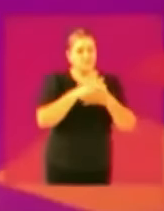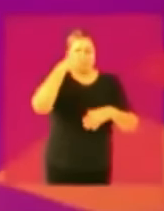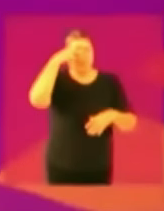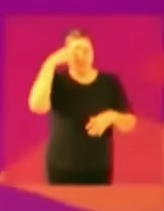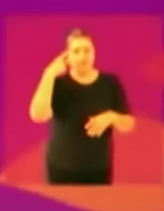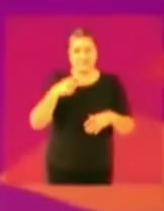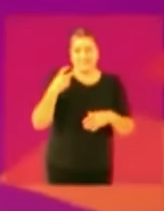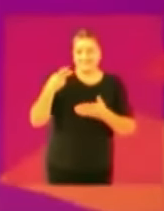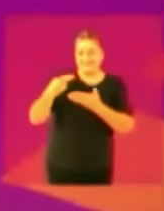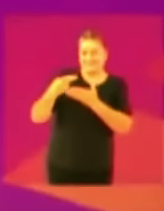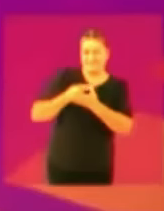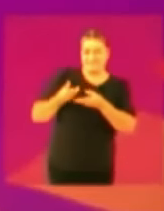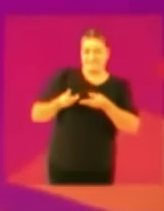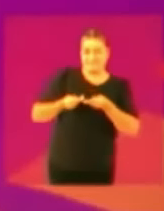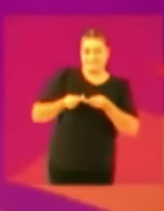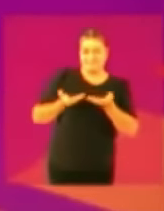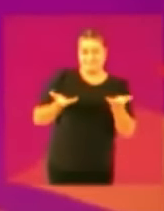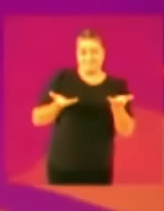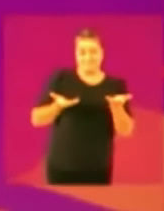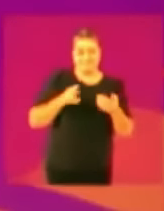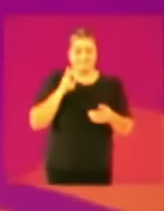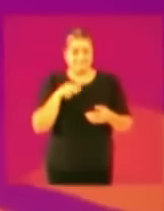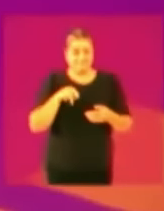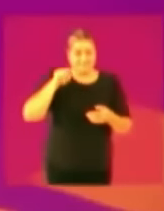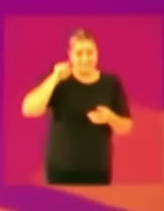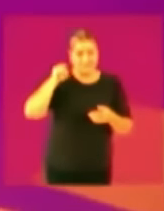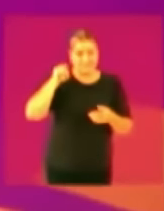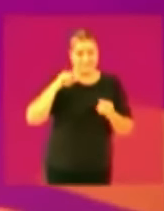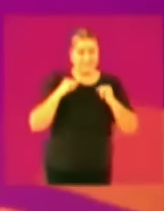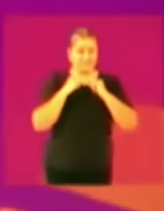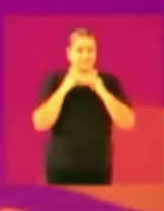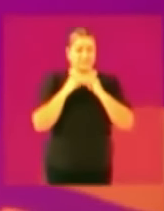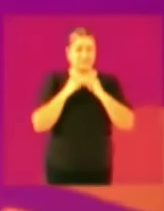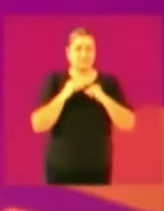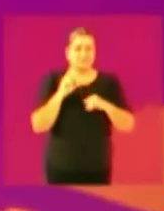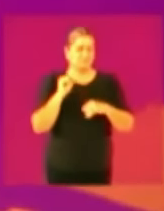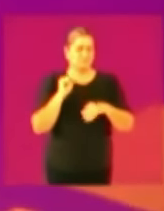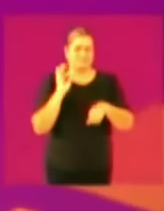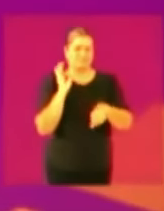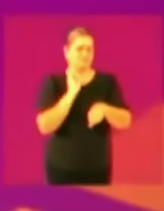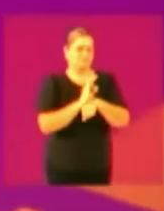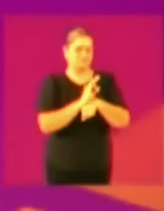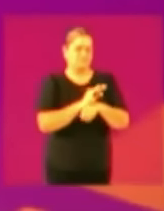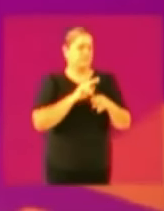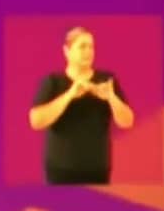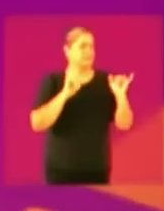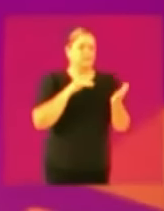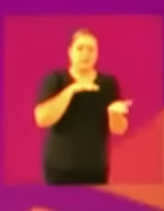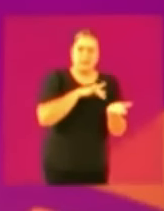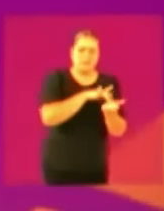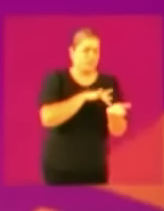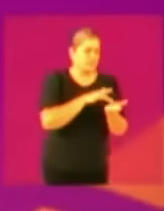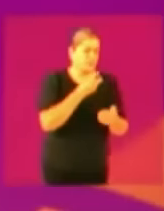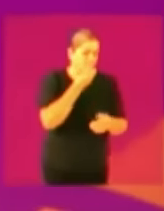doctora Sheinbaum es una mujer muy fuerte, a la que le gusta incluso esta imagen de autocontrol. Entonces, sí, autocontrol. Creo que no. De